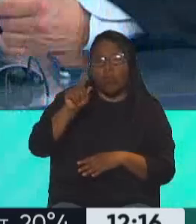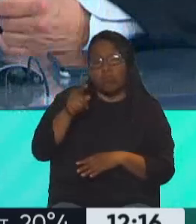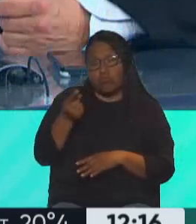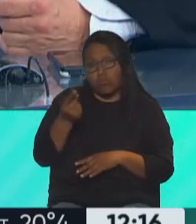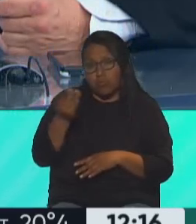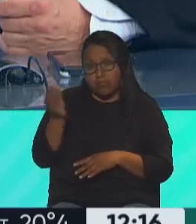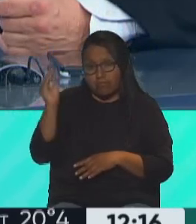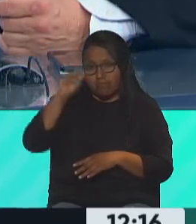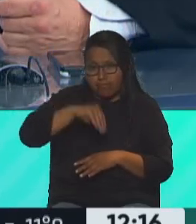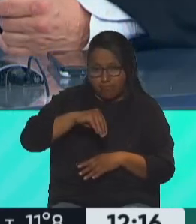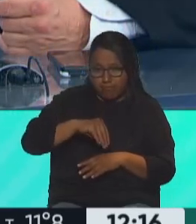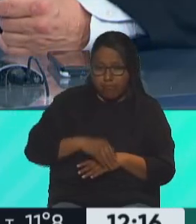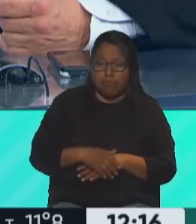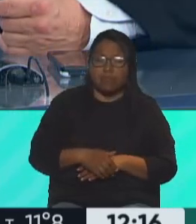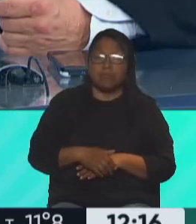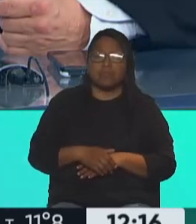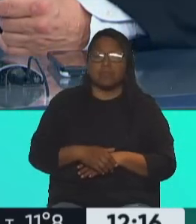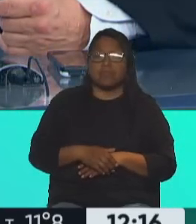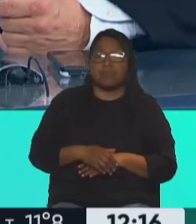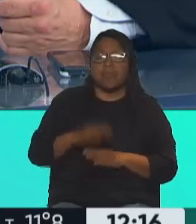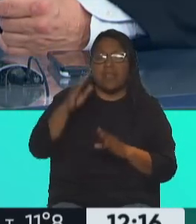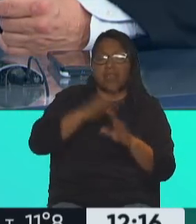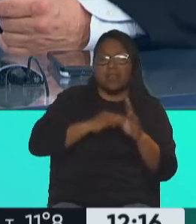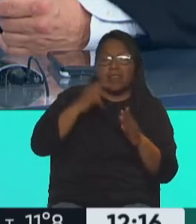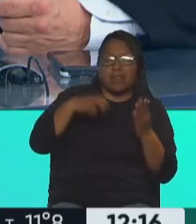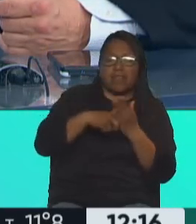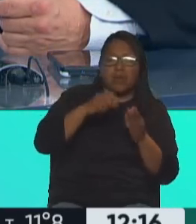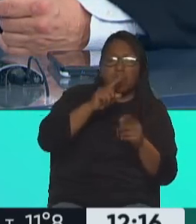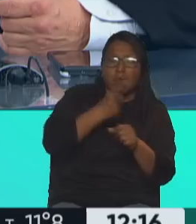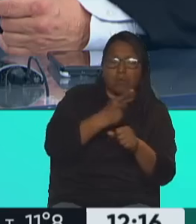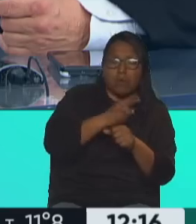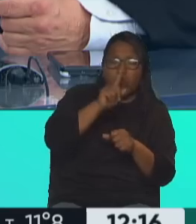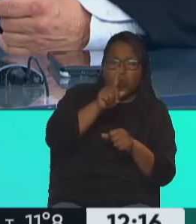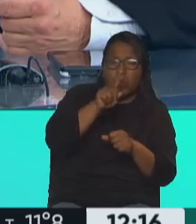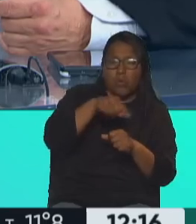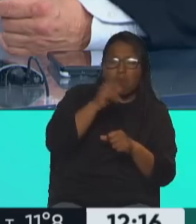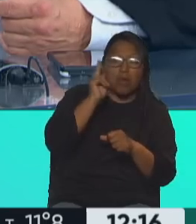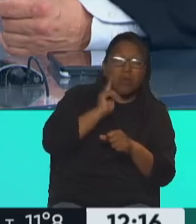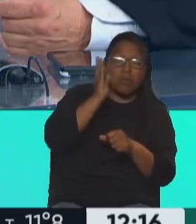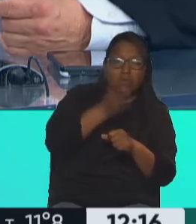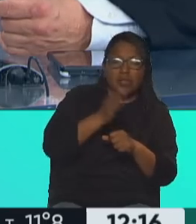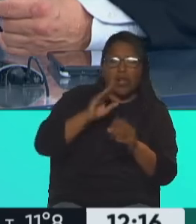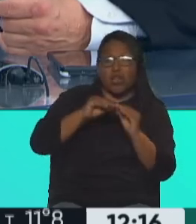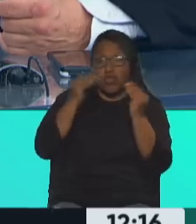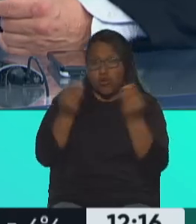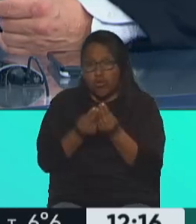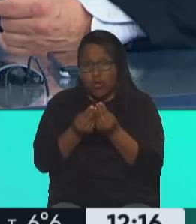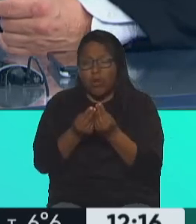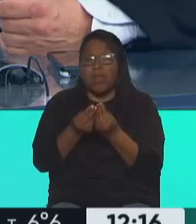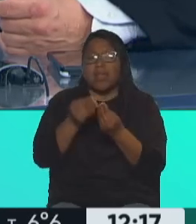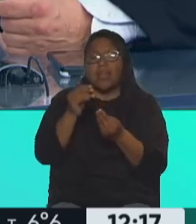déficit las tasas de interés. Es decir, el déficit fiscal, dijimos, primario 1,9%, déficit total, déficit